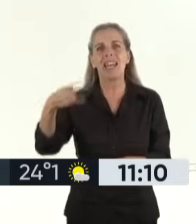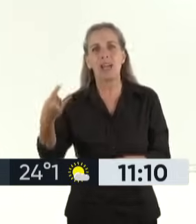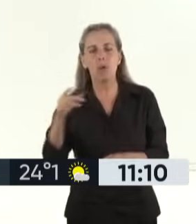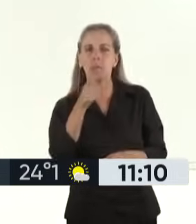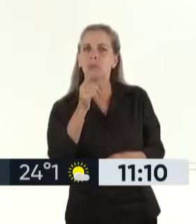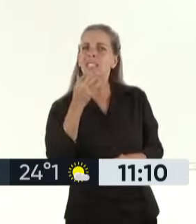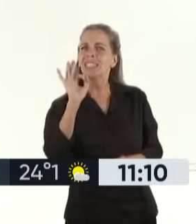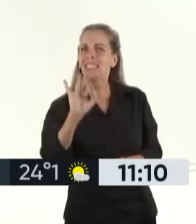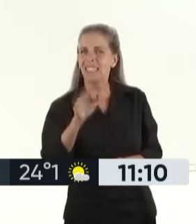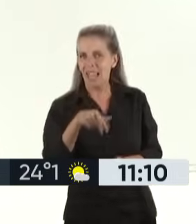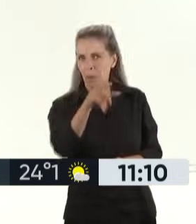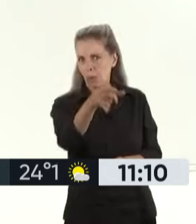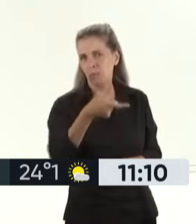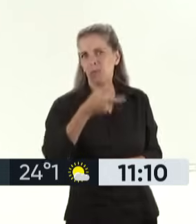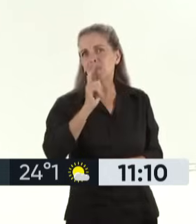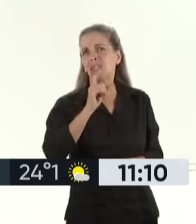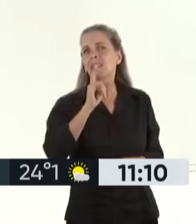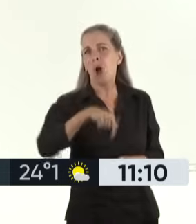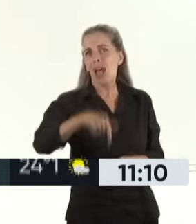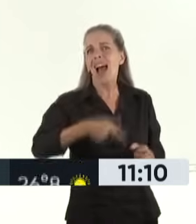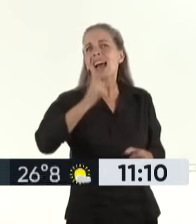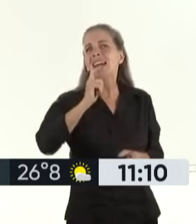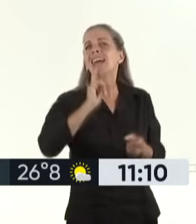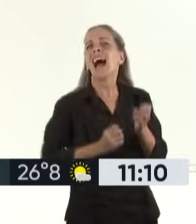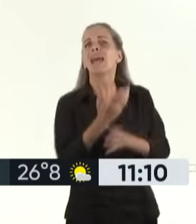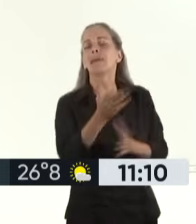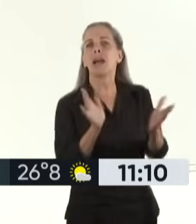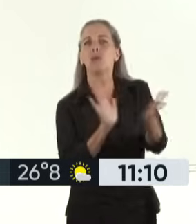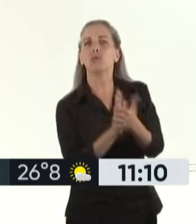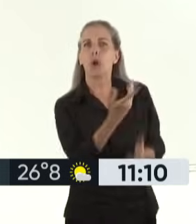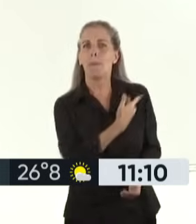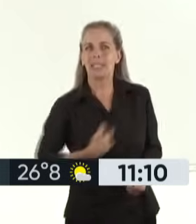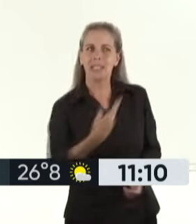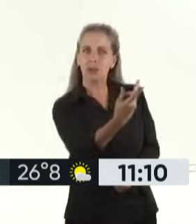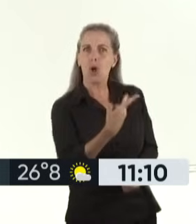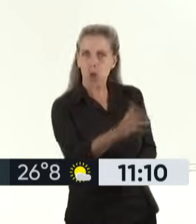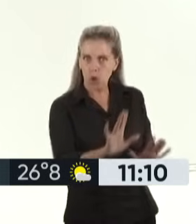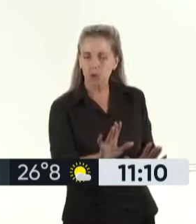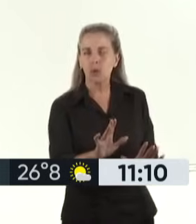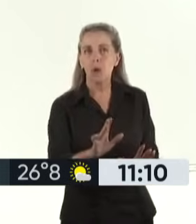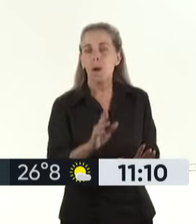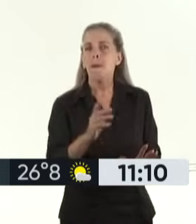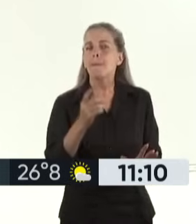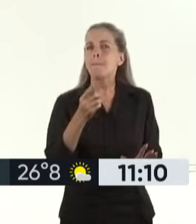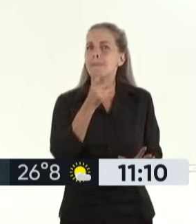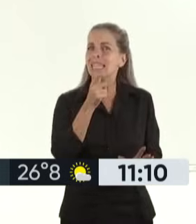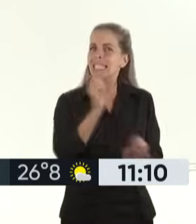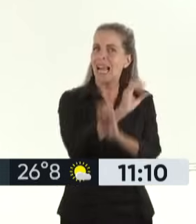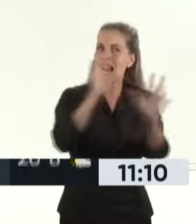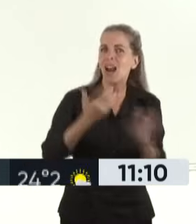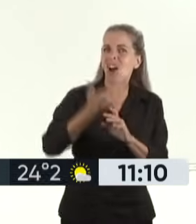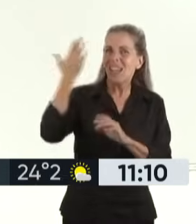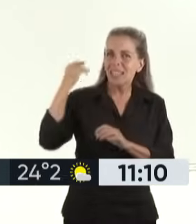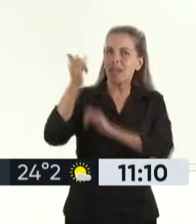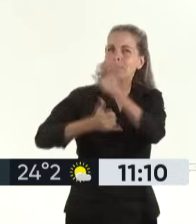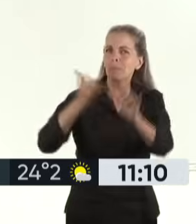desayunó con él aquí en Casa de Gobierno. No le quiero preguntar estrictamente a la oposición, lo subrayo porque creo que han sido claros, inclusive ayer,